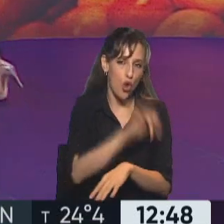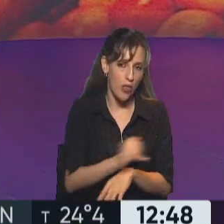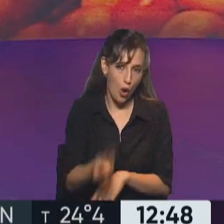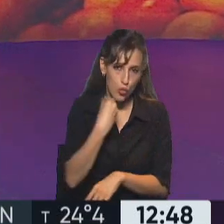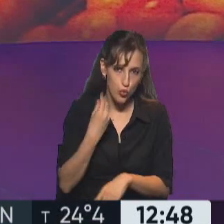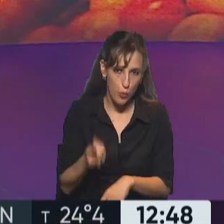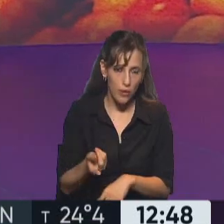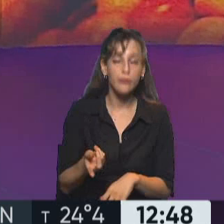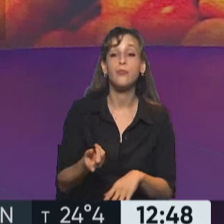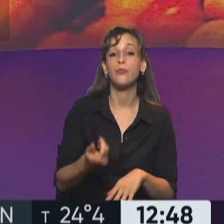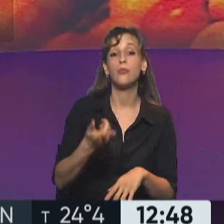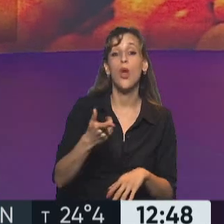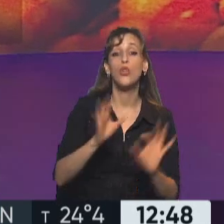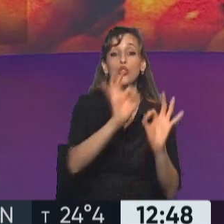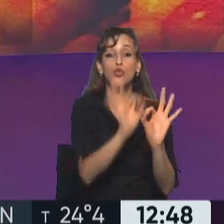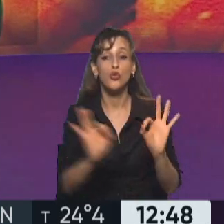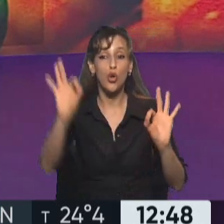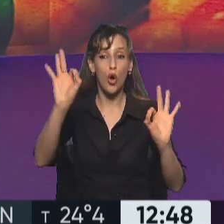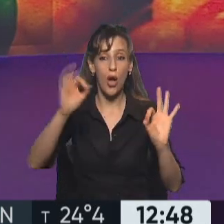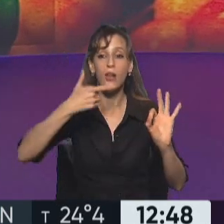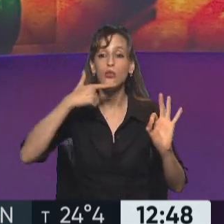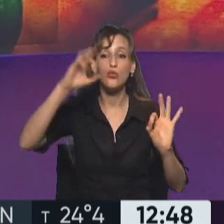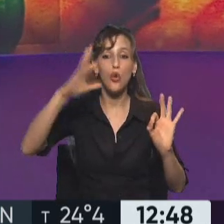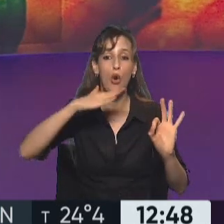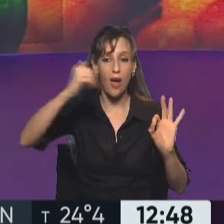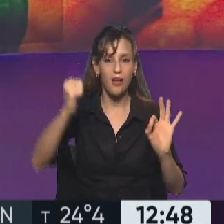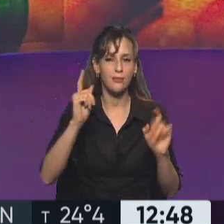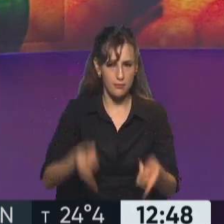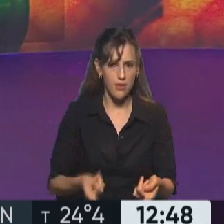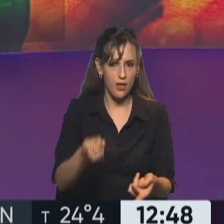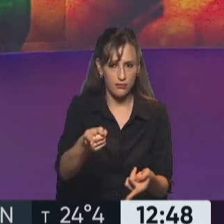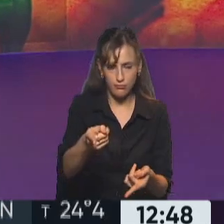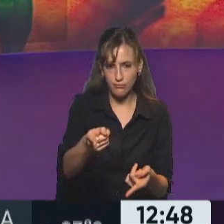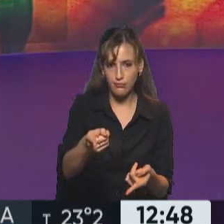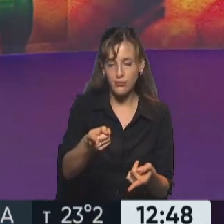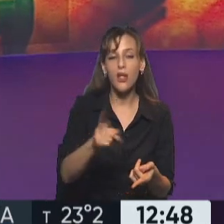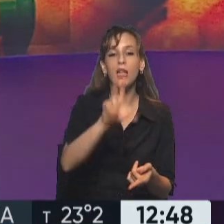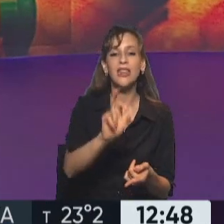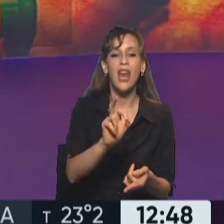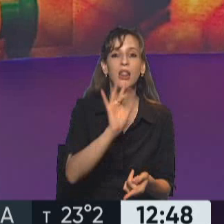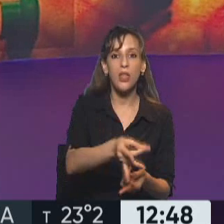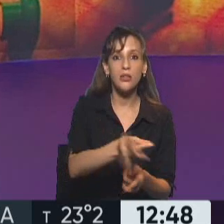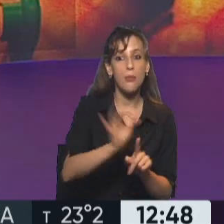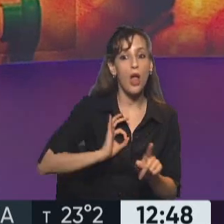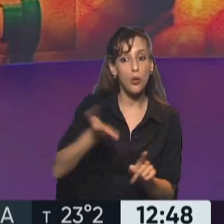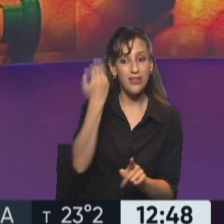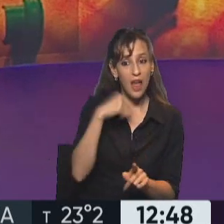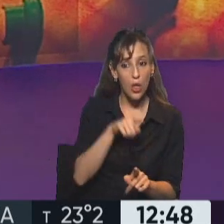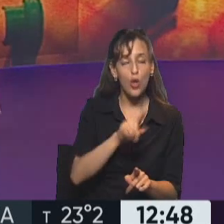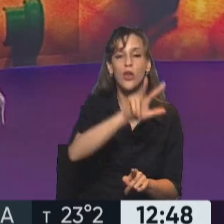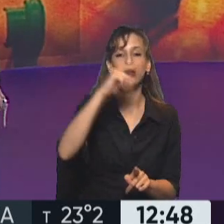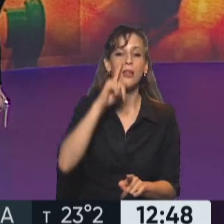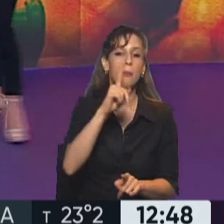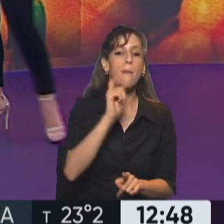soja. Lo mismo, miren la soja, venía igual en ascenso al 30 de diciembre del año pasado,